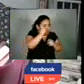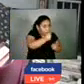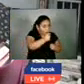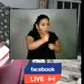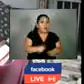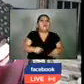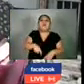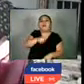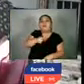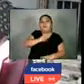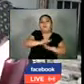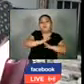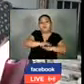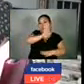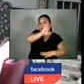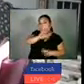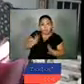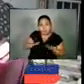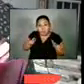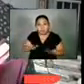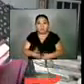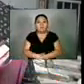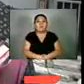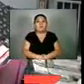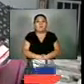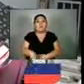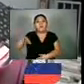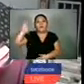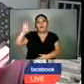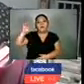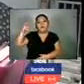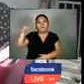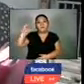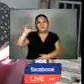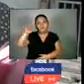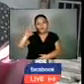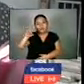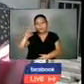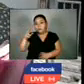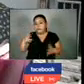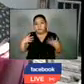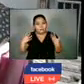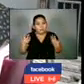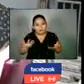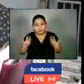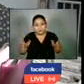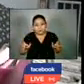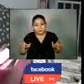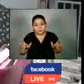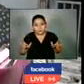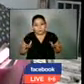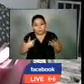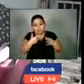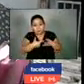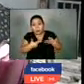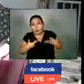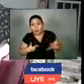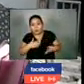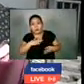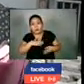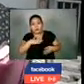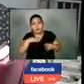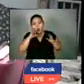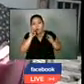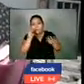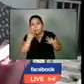otros 5 días para responder al recurso. La Fiscalía General de la República pues no renunció a ese derecho, se lo